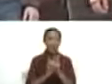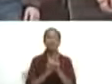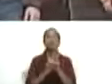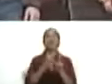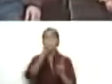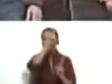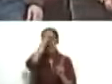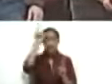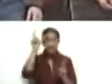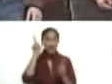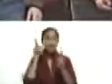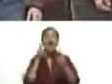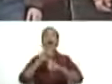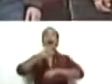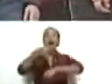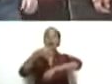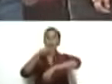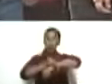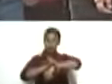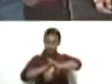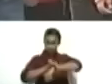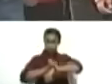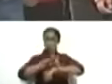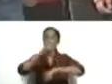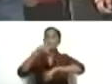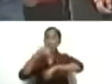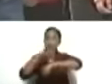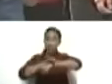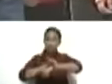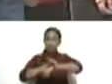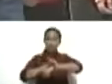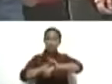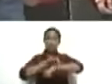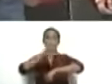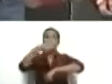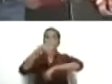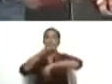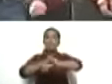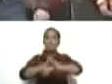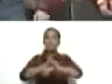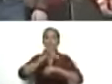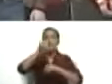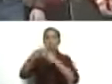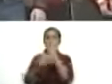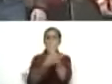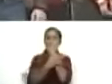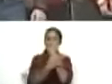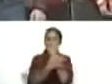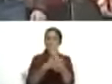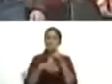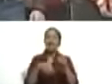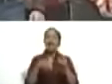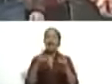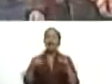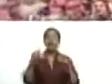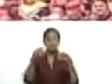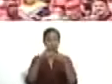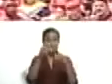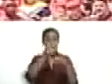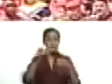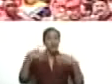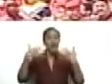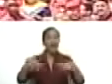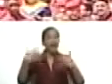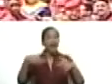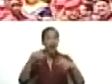es contigo Guaidó, es contigo y contigo. Apellidos, apellidos, apellidos.